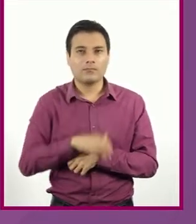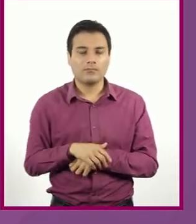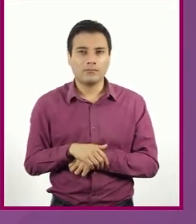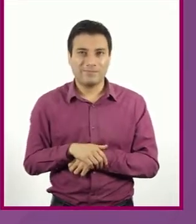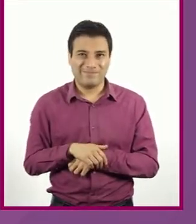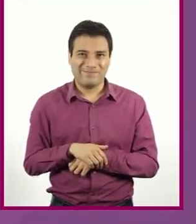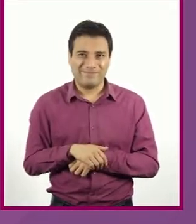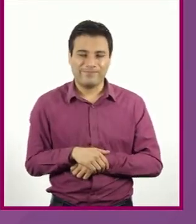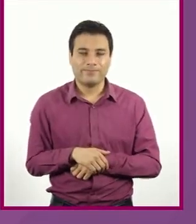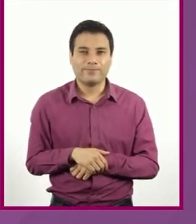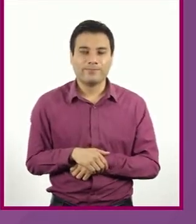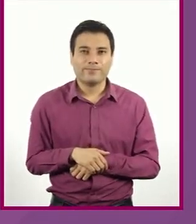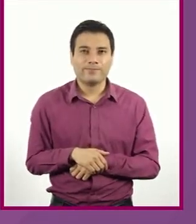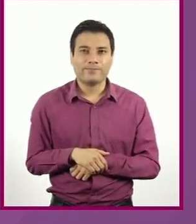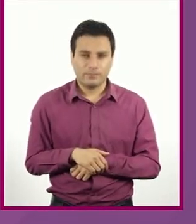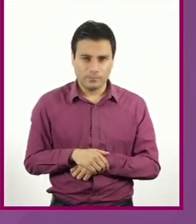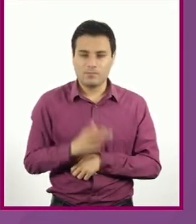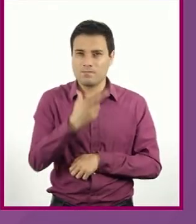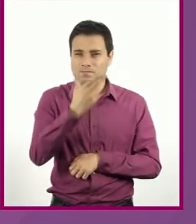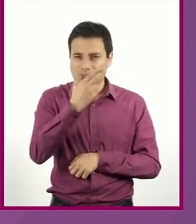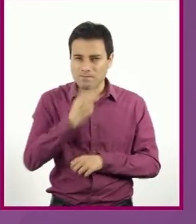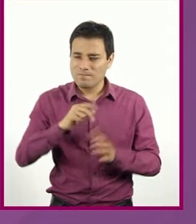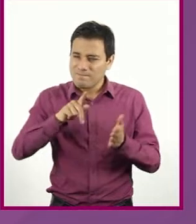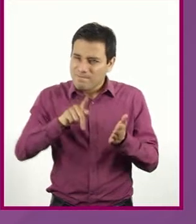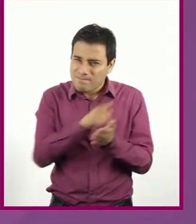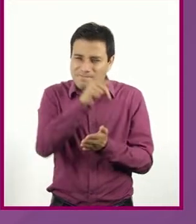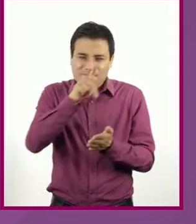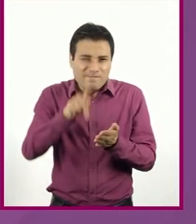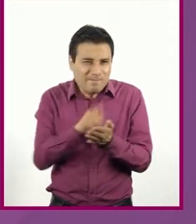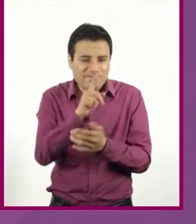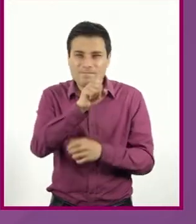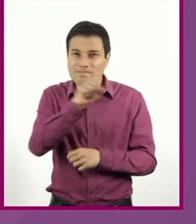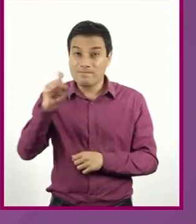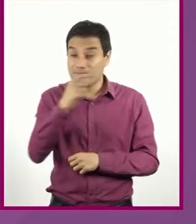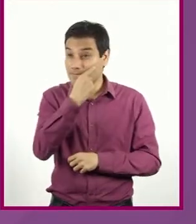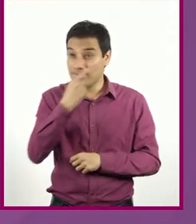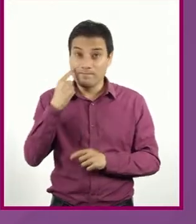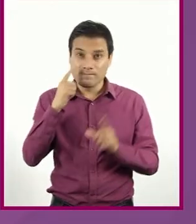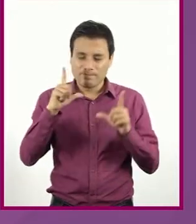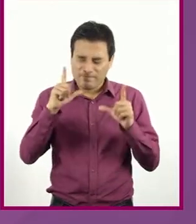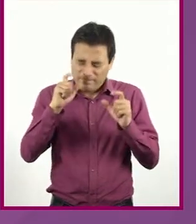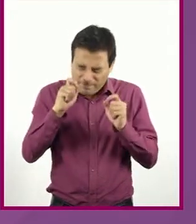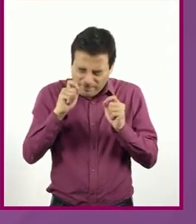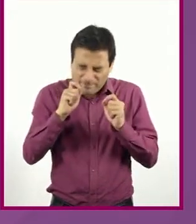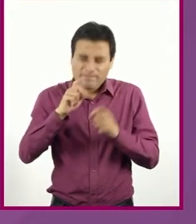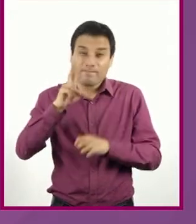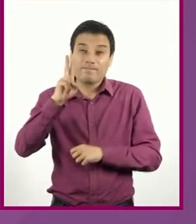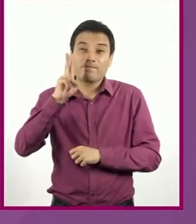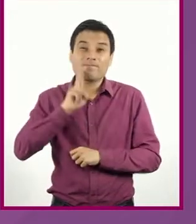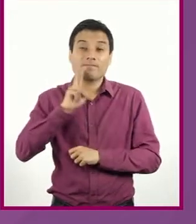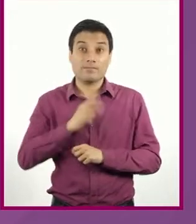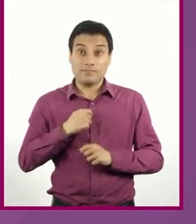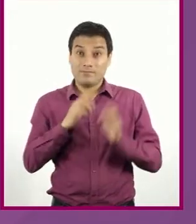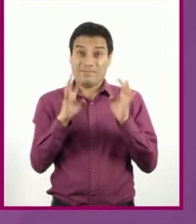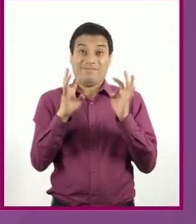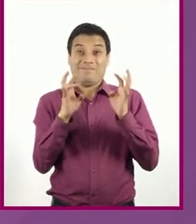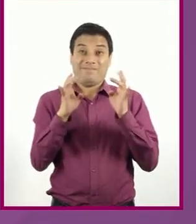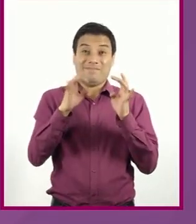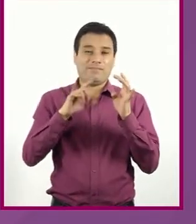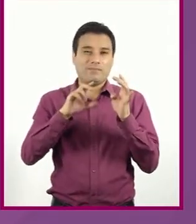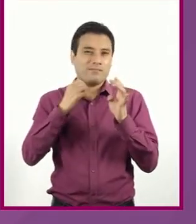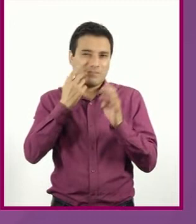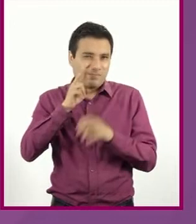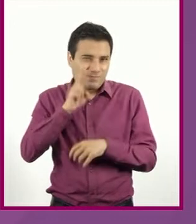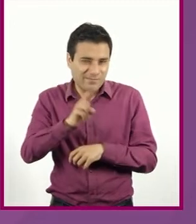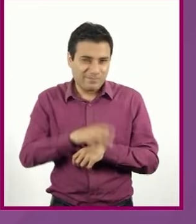la espalda. Ensayó como 100 veces, cerrando los ojos para no ver esa agitación de las patitas, y solo se